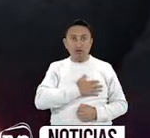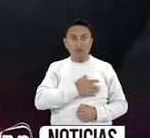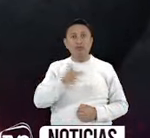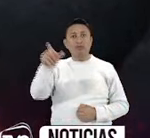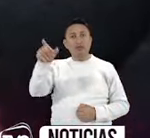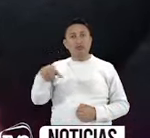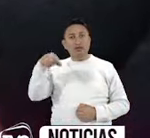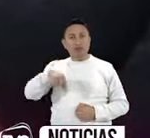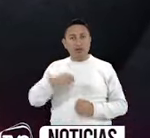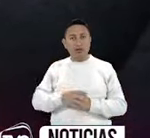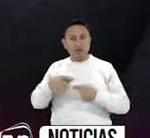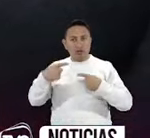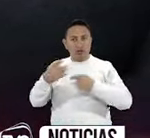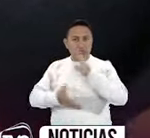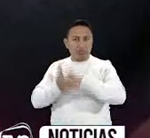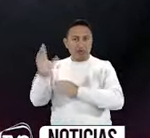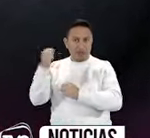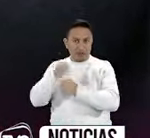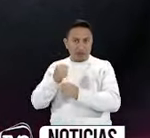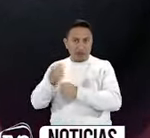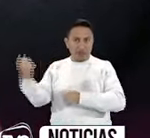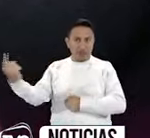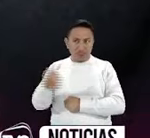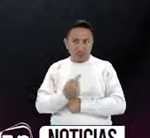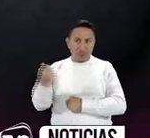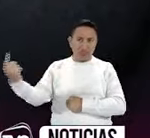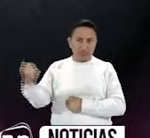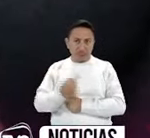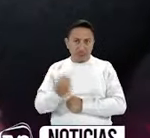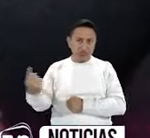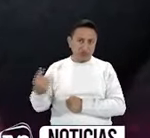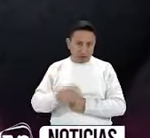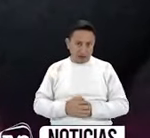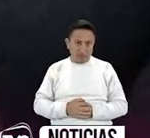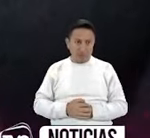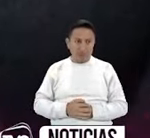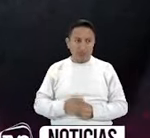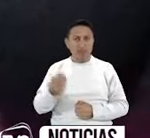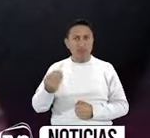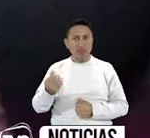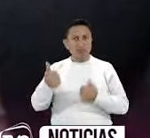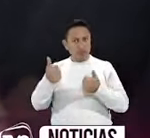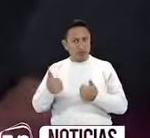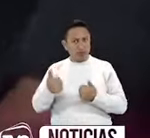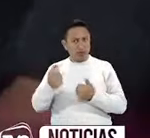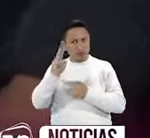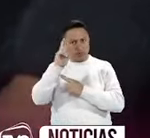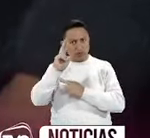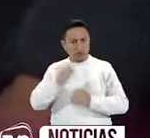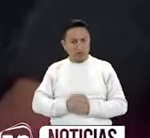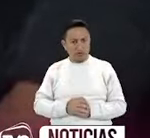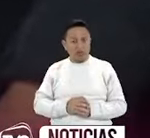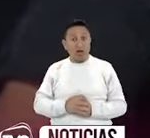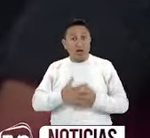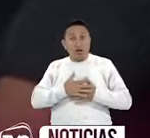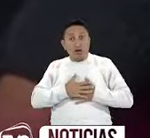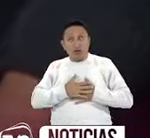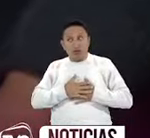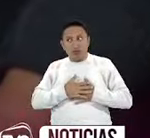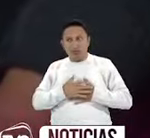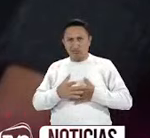los días a trabajar, ya viene a esta hora, más temprano, un chico muy responsable. Eso es lo que a mí me admira, que